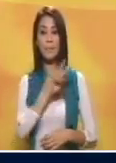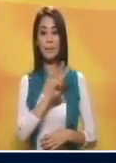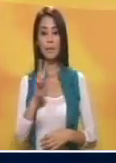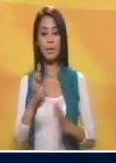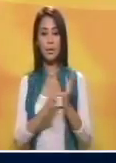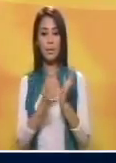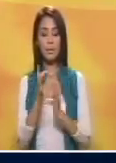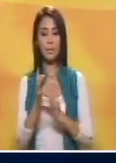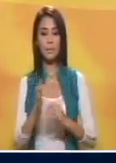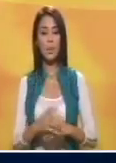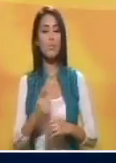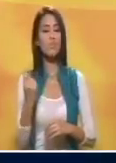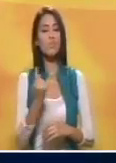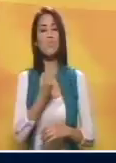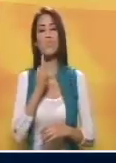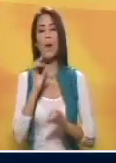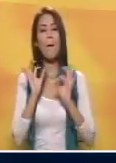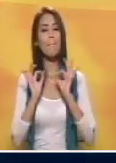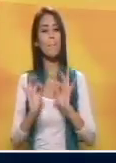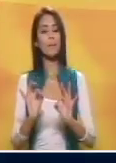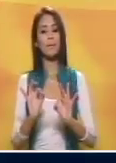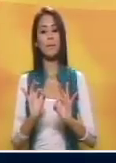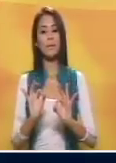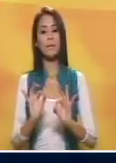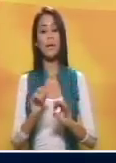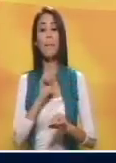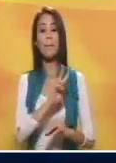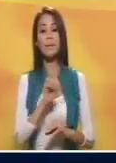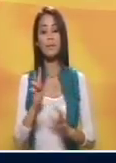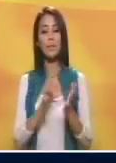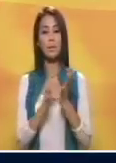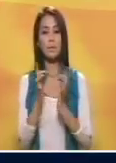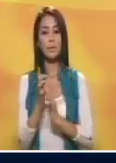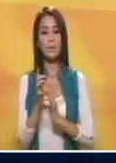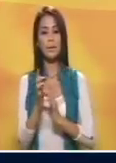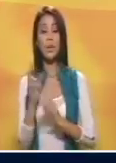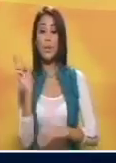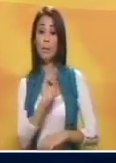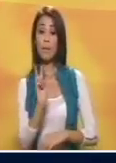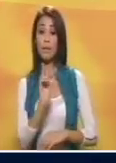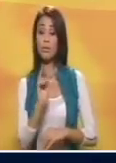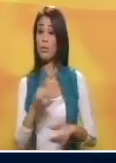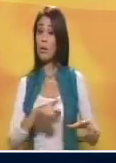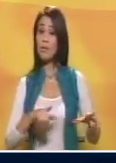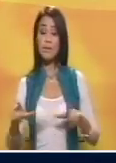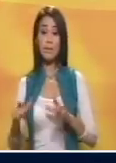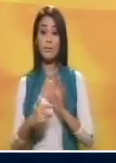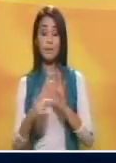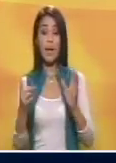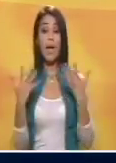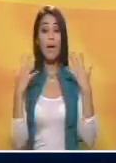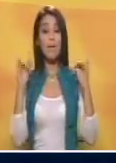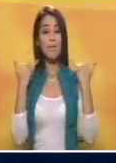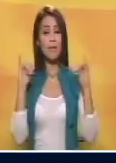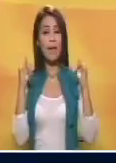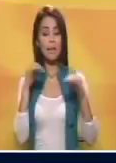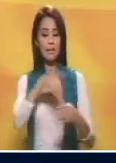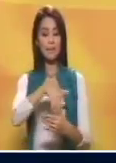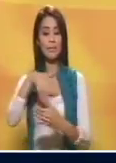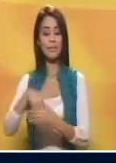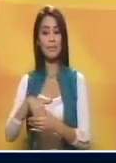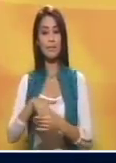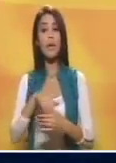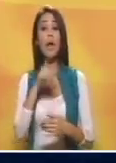abril, único. Un evento presidencial único el 22 de abril, donde Venezuela ya está activada en su fiesta electoral. Los venezolanos y las